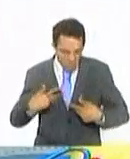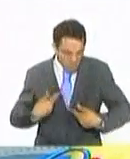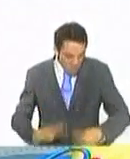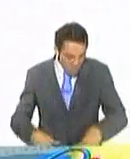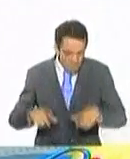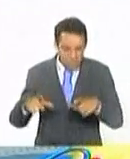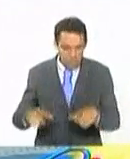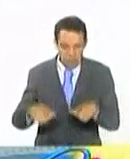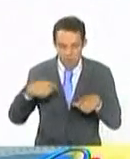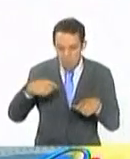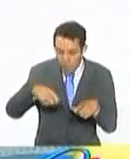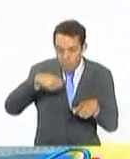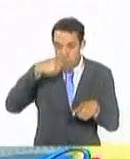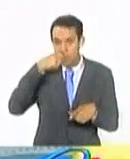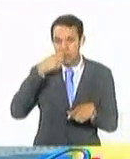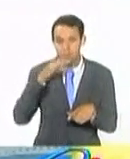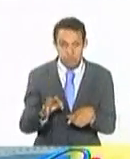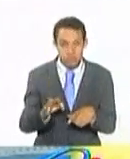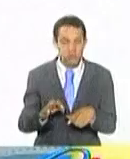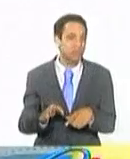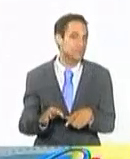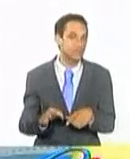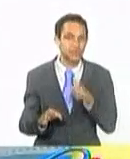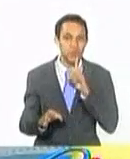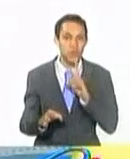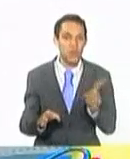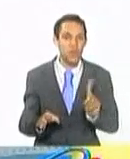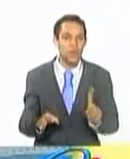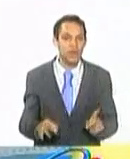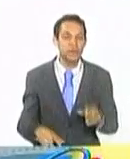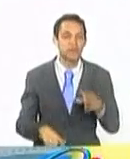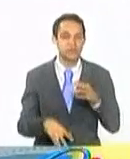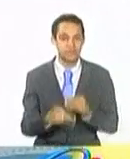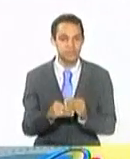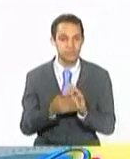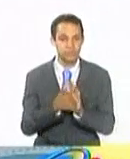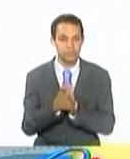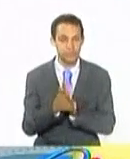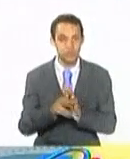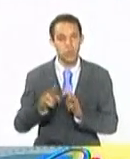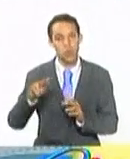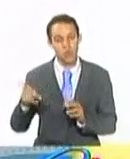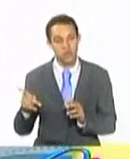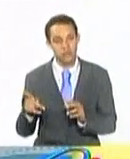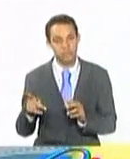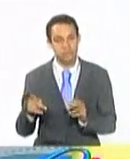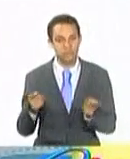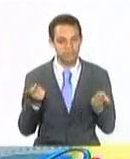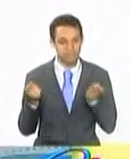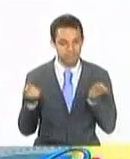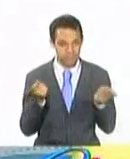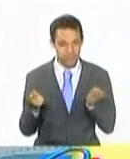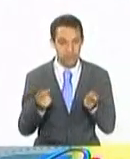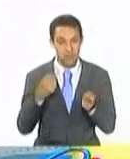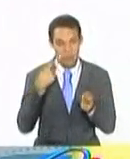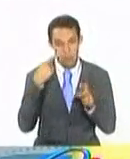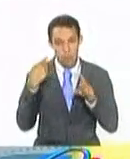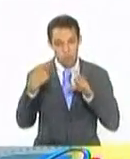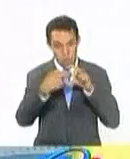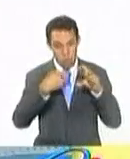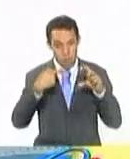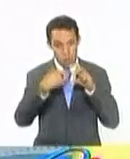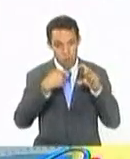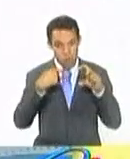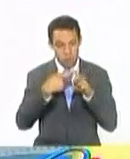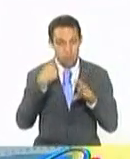ortodoxo y no es justo hay una dieta que es la la terapia jerson Ojalá usted la buscara por internet cómo le va a ayudar